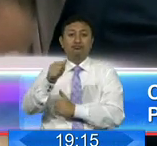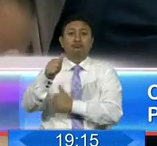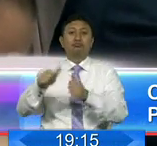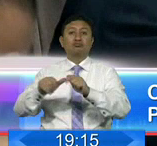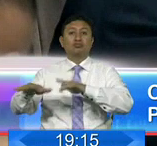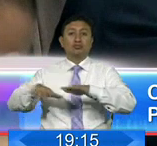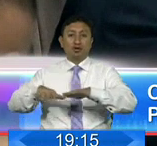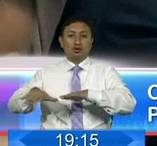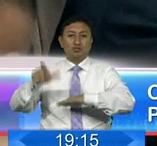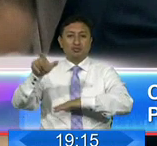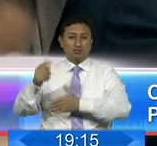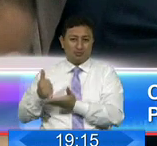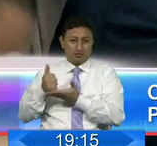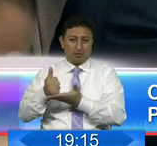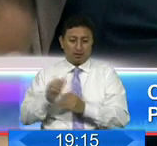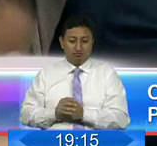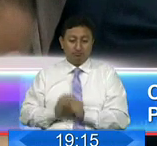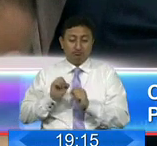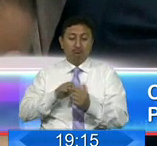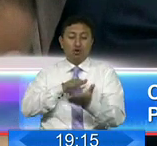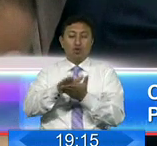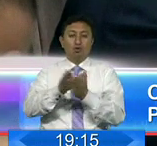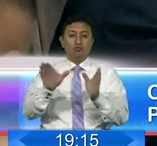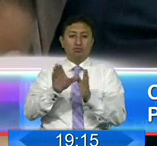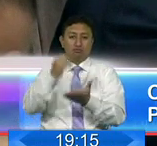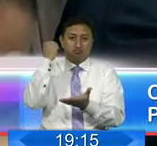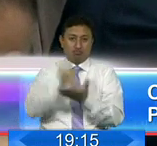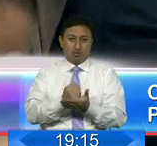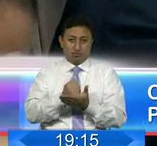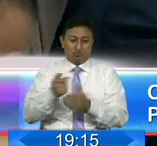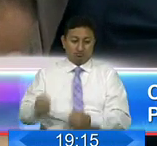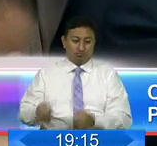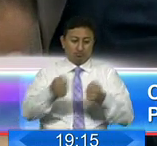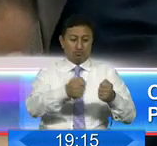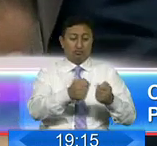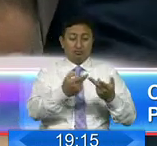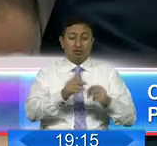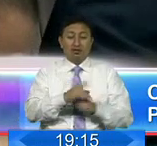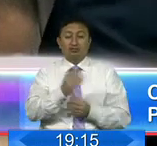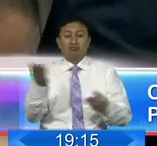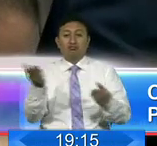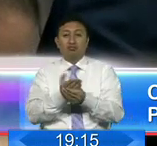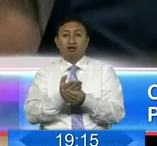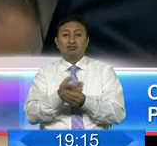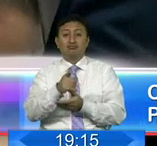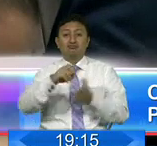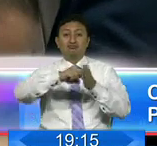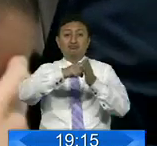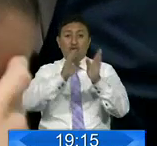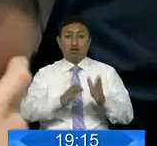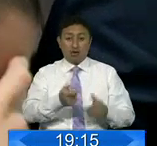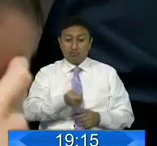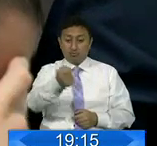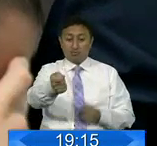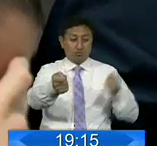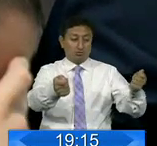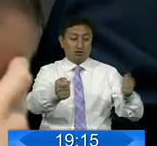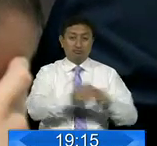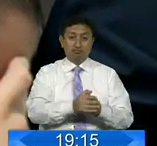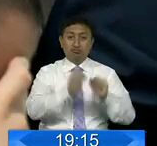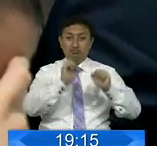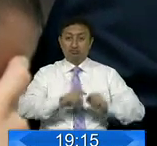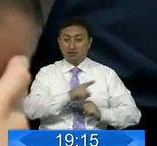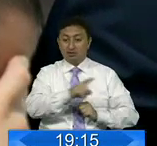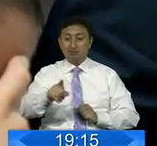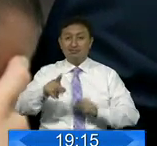Nacional de Patrocinio se remitan copias certificadas del presente informe, así como sus anexos a la Contraloría General del Estado, para que se realice una